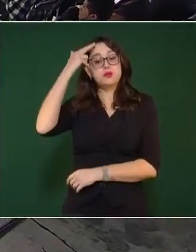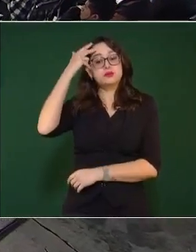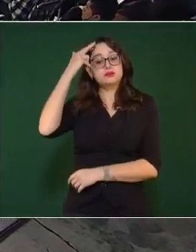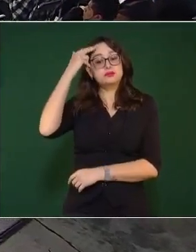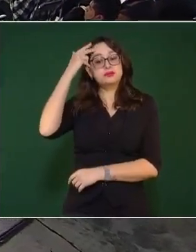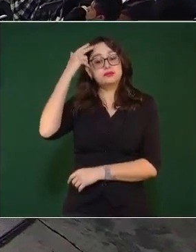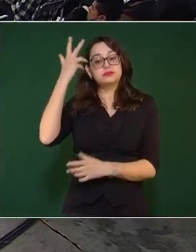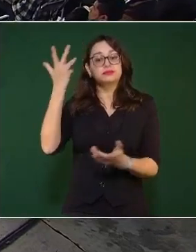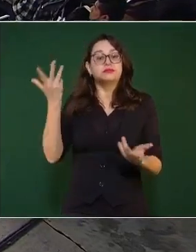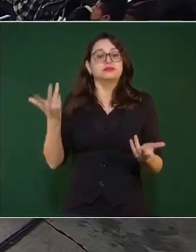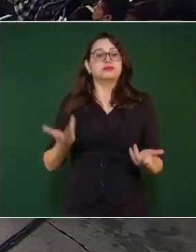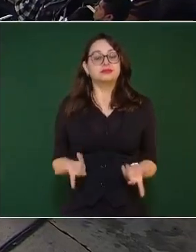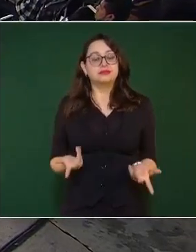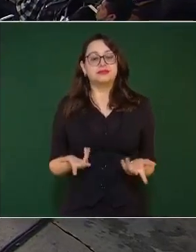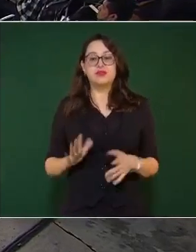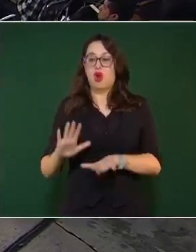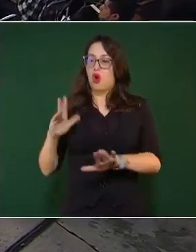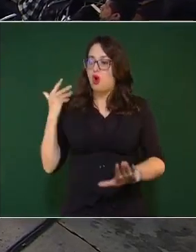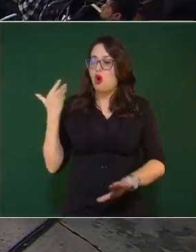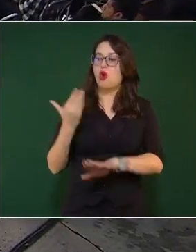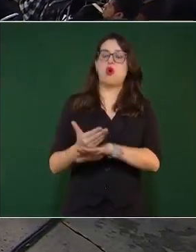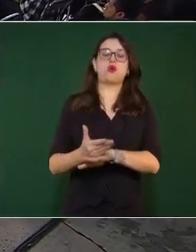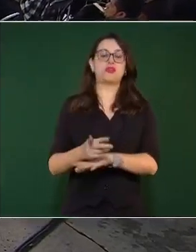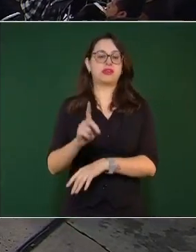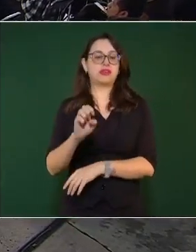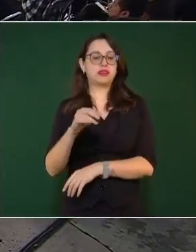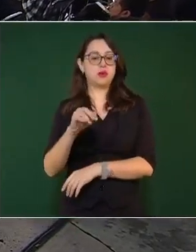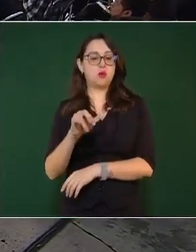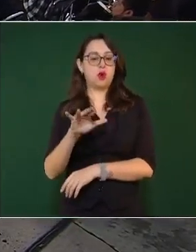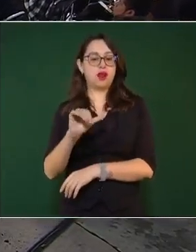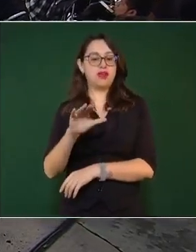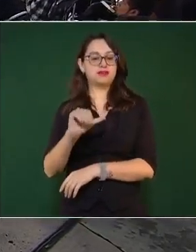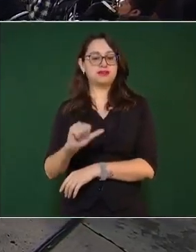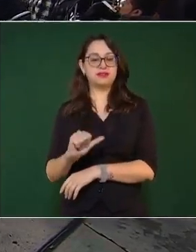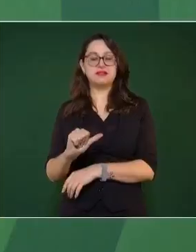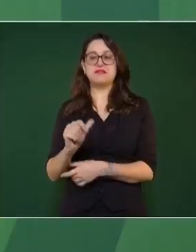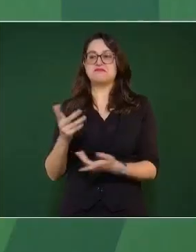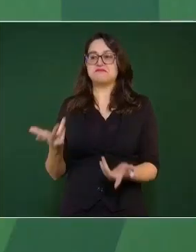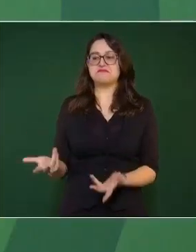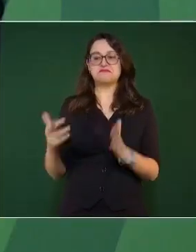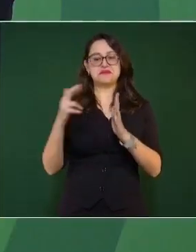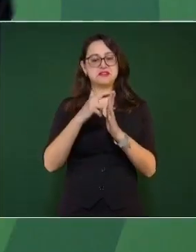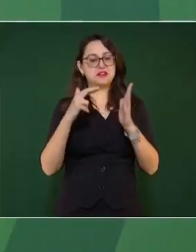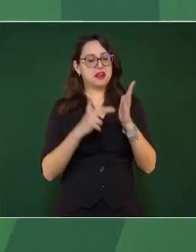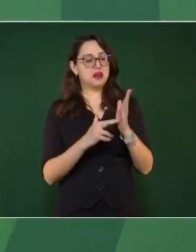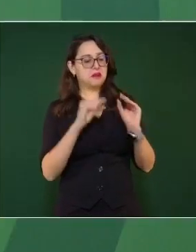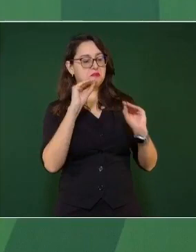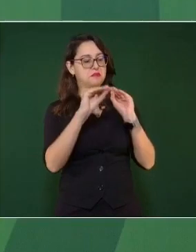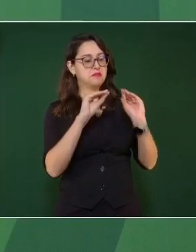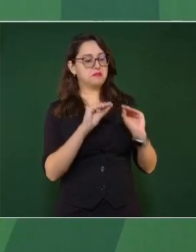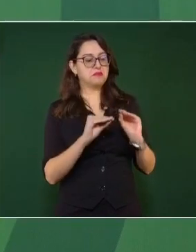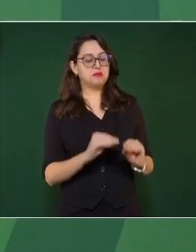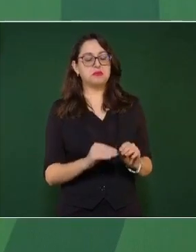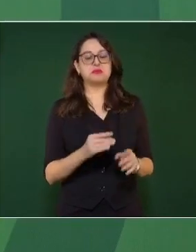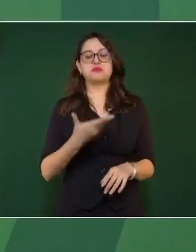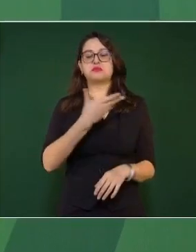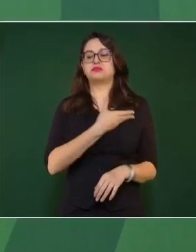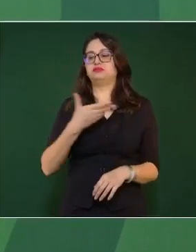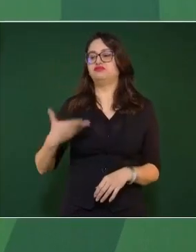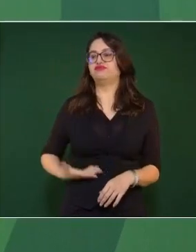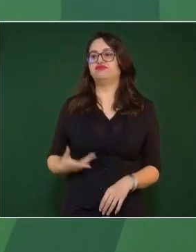se definieron las reglas antidemocráticas, las reglas no escritas. El presidente pone al